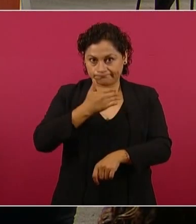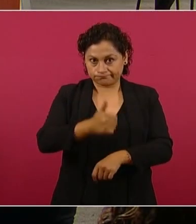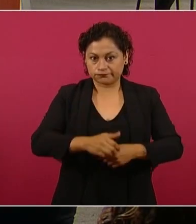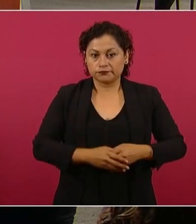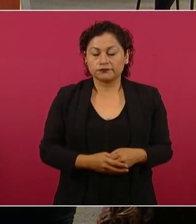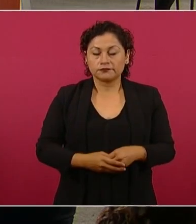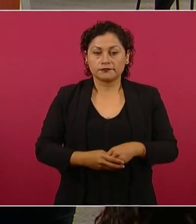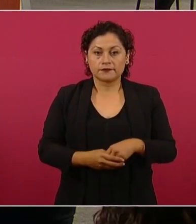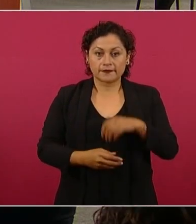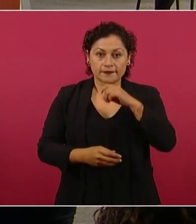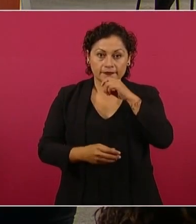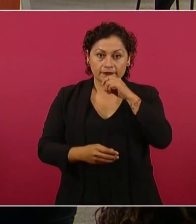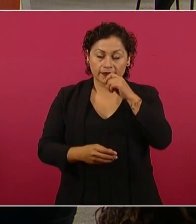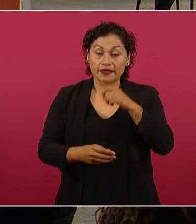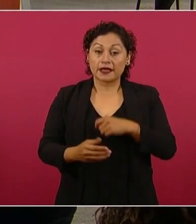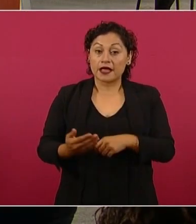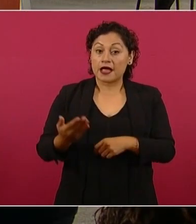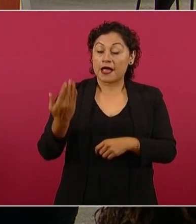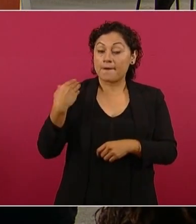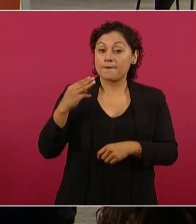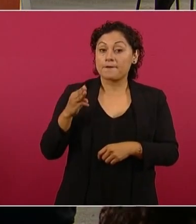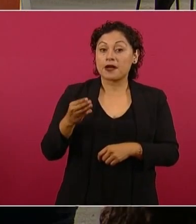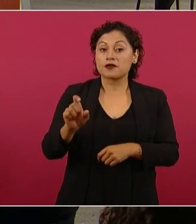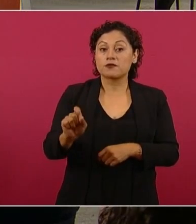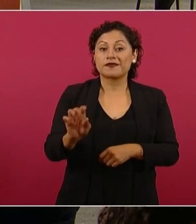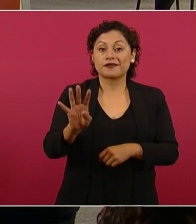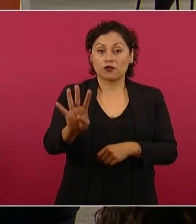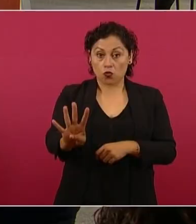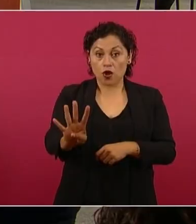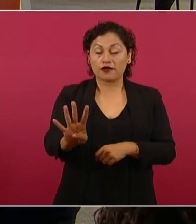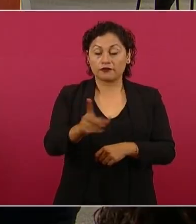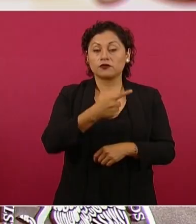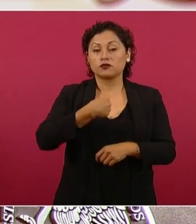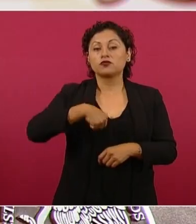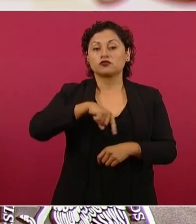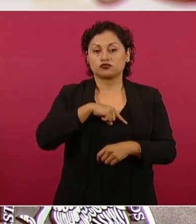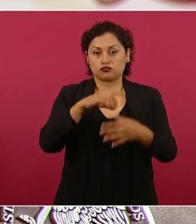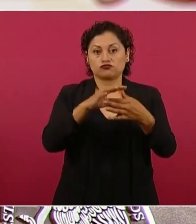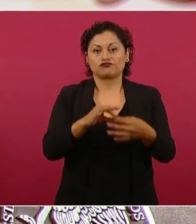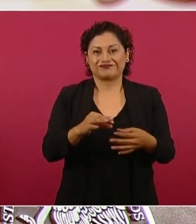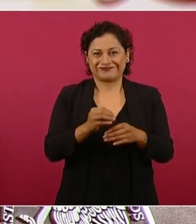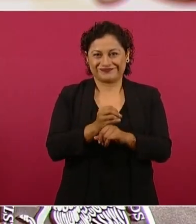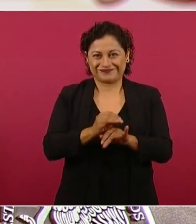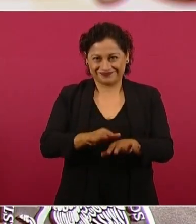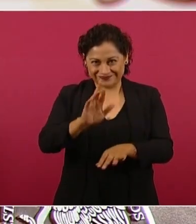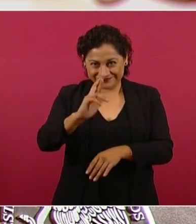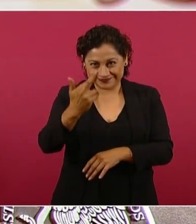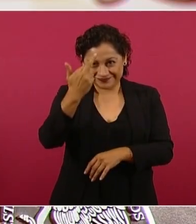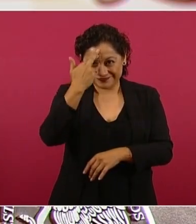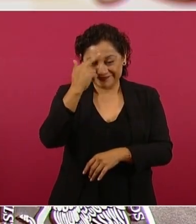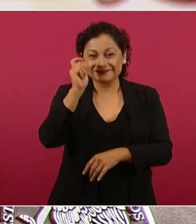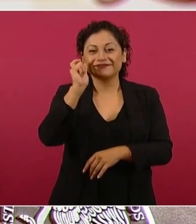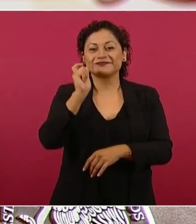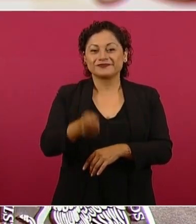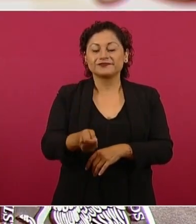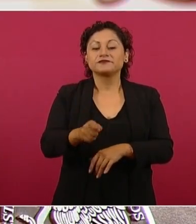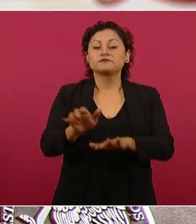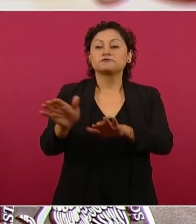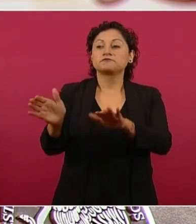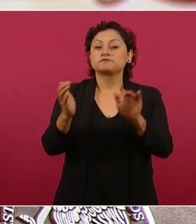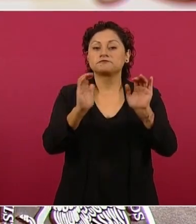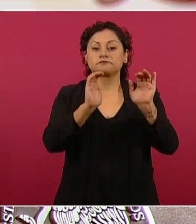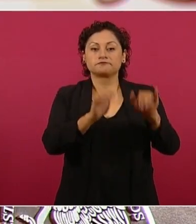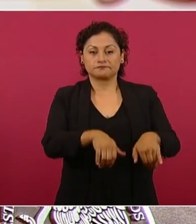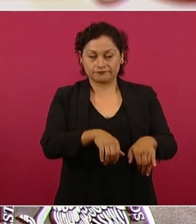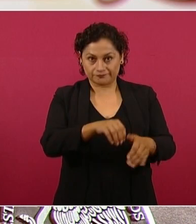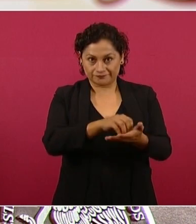pasado 24 de mayo, aquí también anunciamos la convocatoria de la Jornada Nacional de Reclutamiento y Contratación de